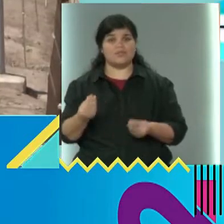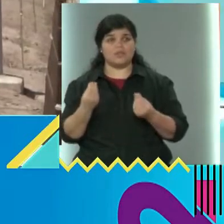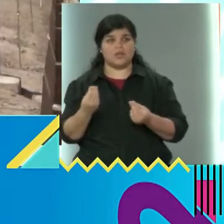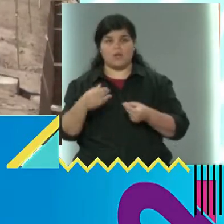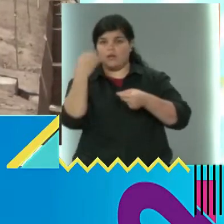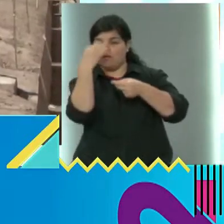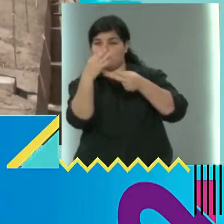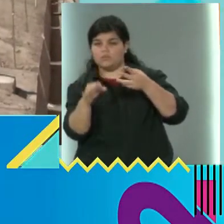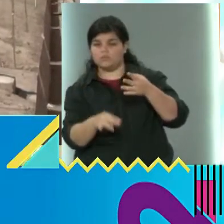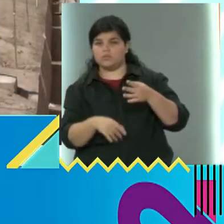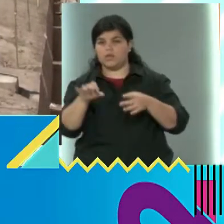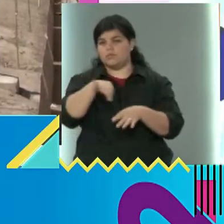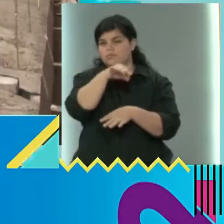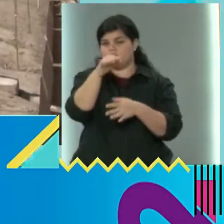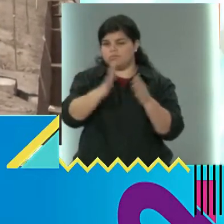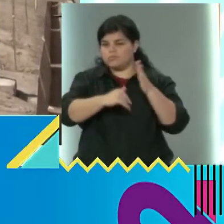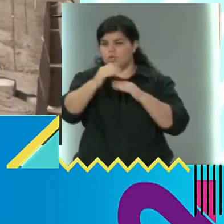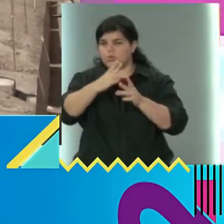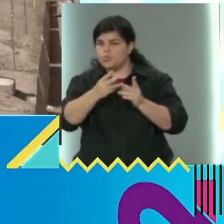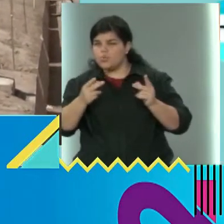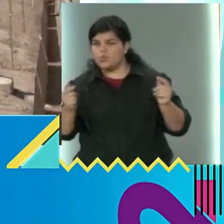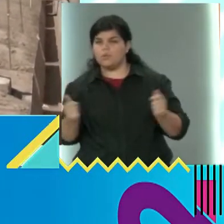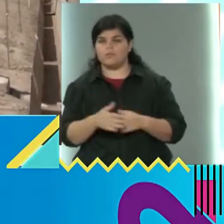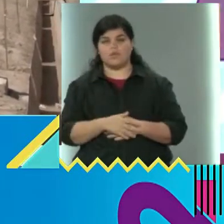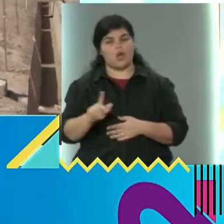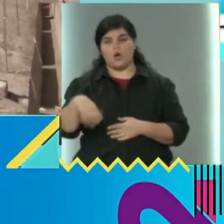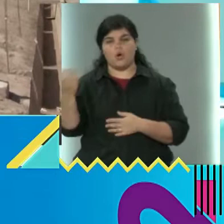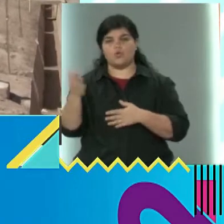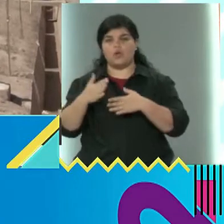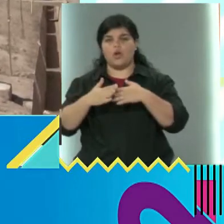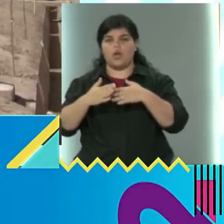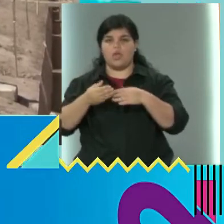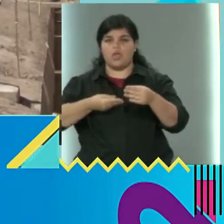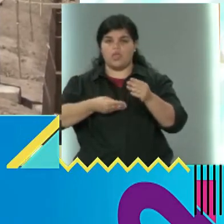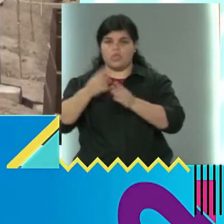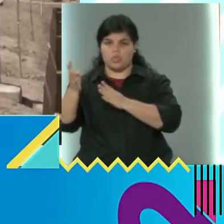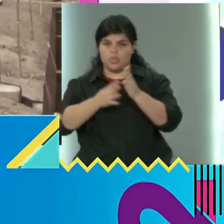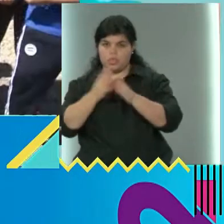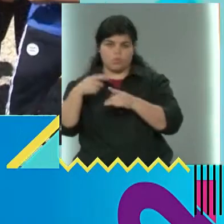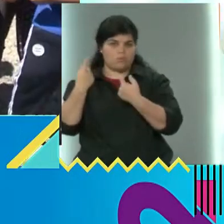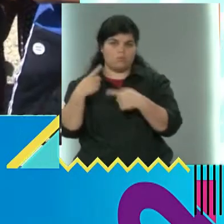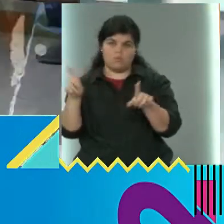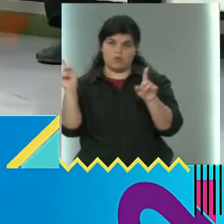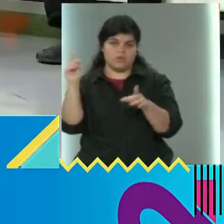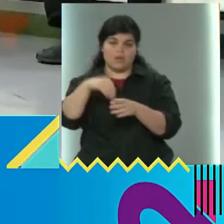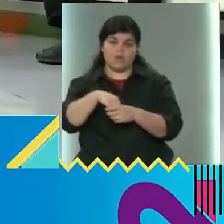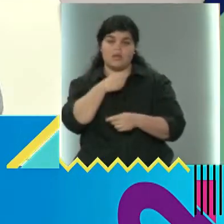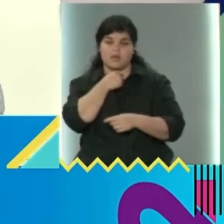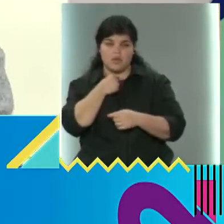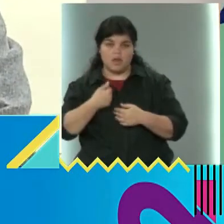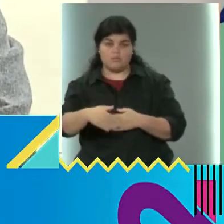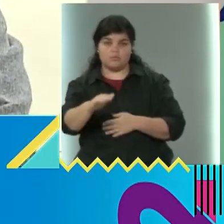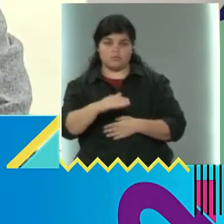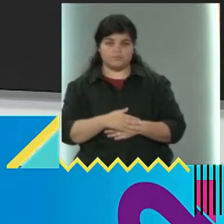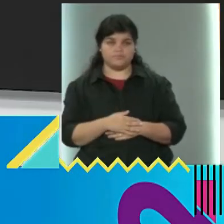artesanal en algunos casos. En los industrializados, bueno, es otro tema que también lo estamos tratando de incorporar. ¿Y se pueden empezar otras